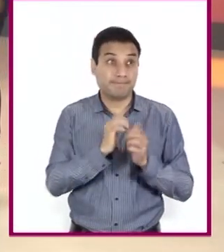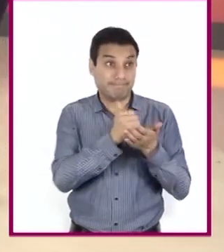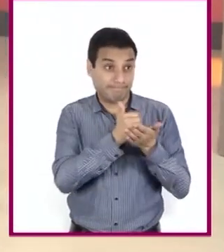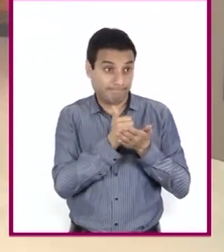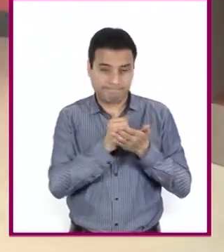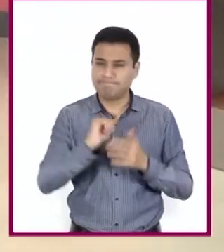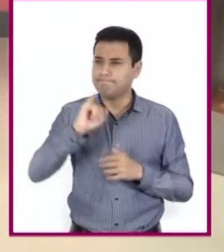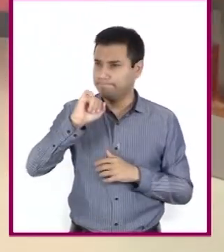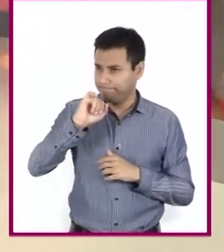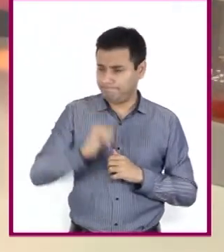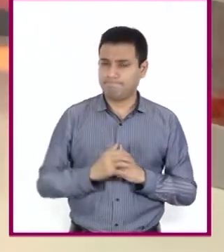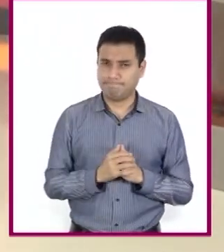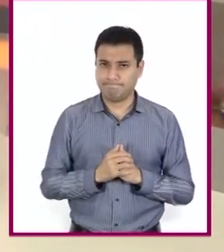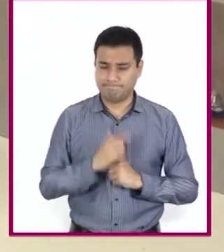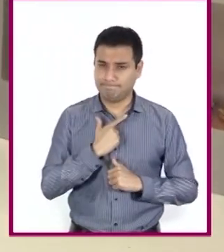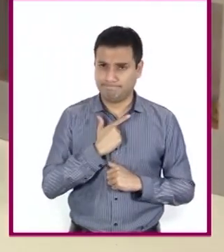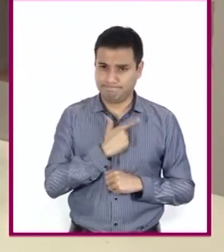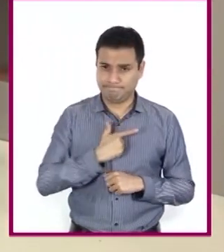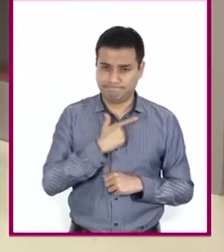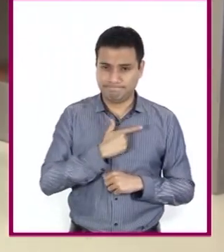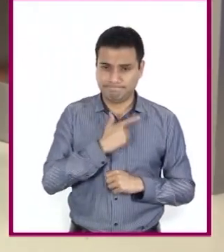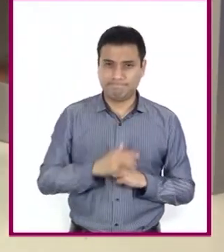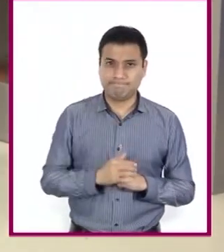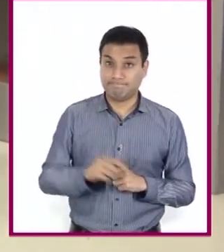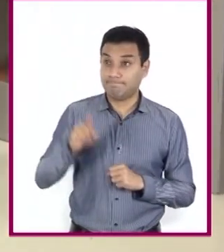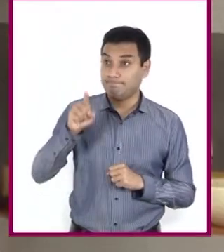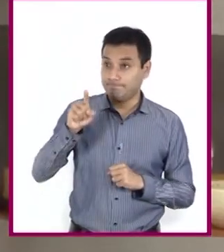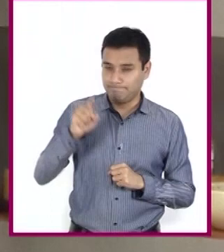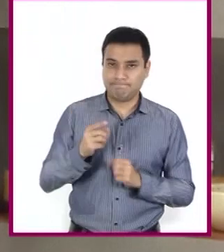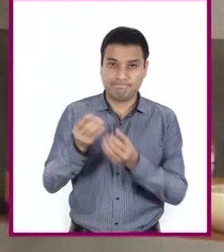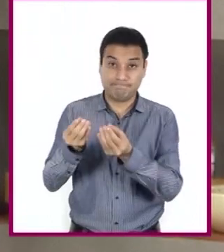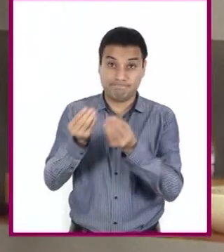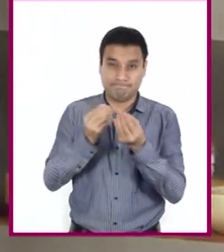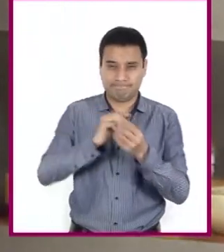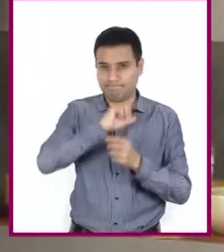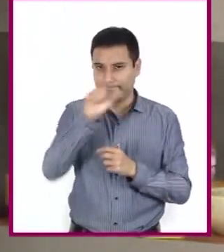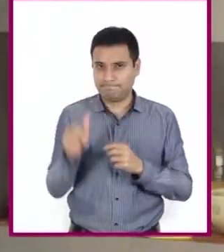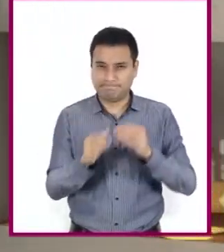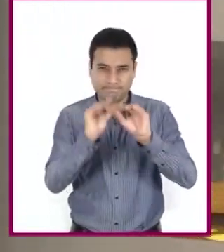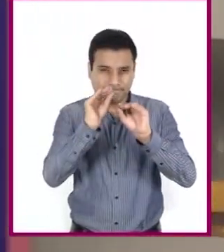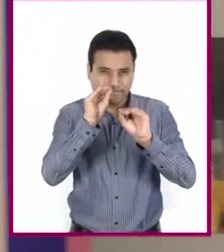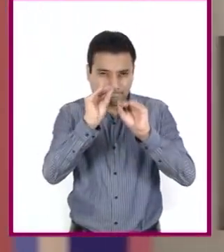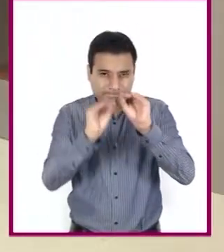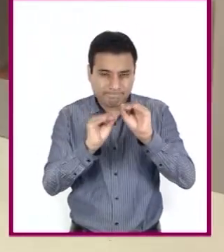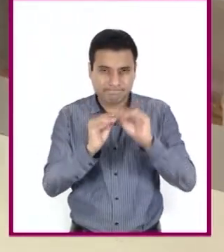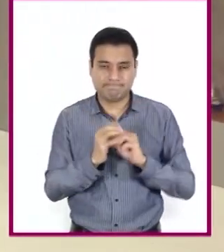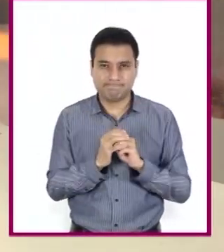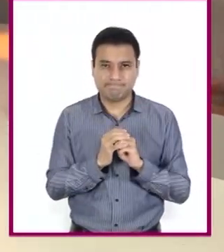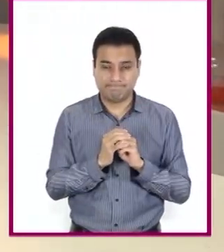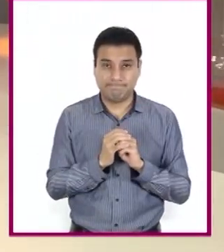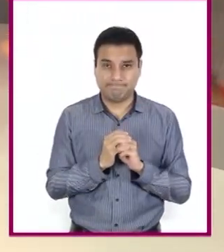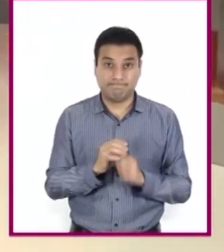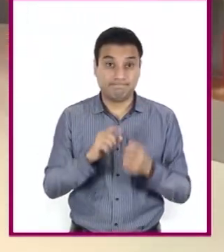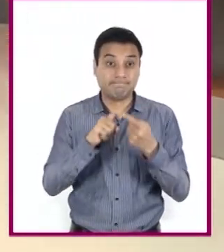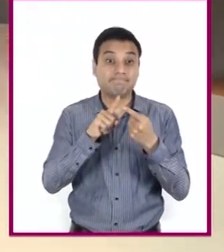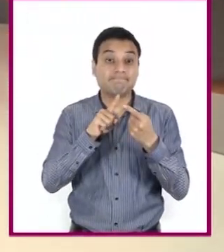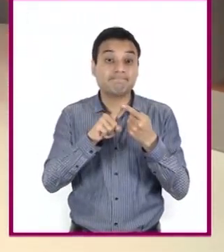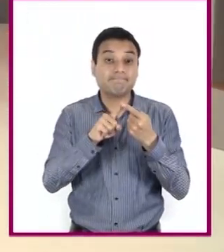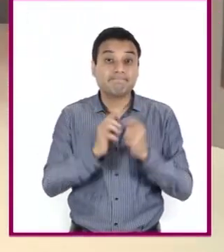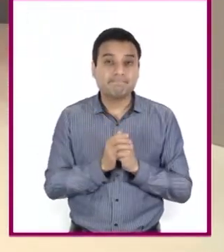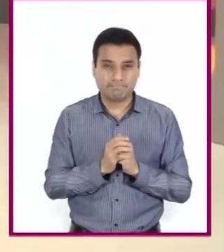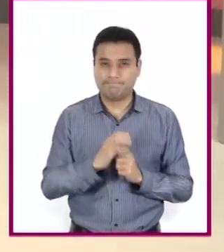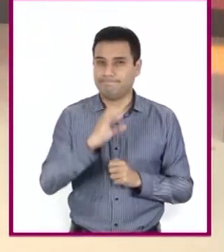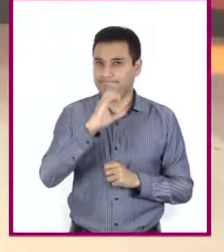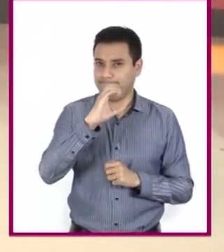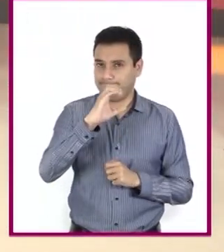maestro? Claro que sí, maestra. El maestro nos va a ir pasando nuestras piezas para formar nuestro modelo de Lewis. Primeramente vamos a colocar al